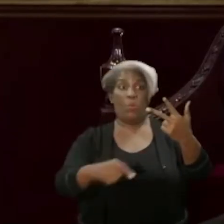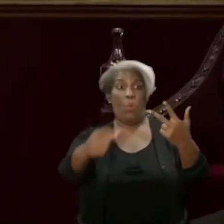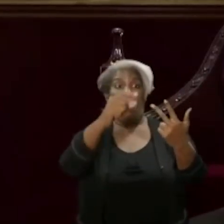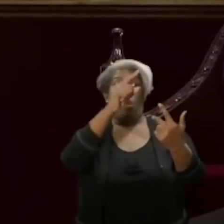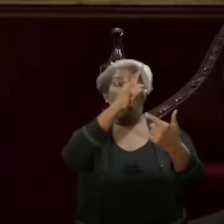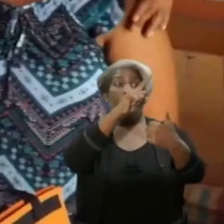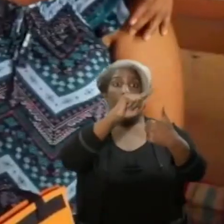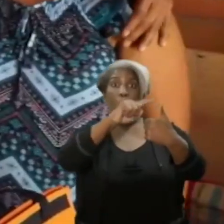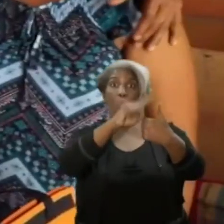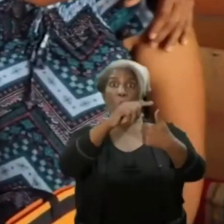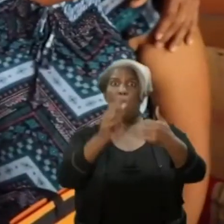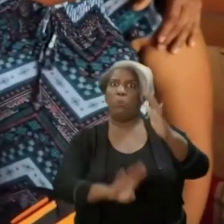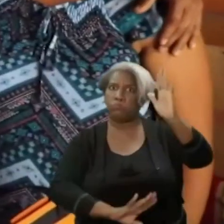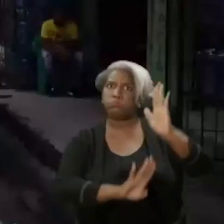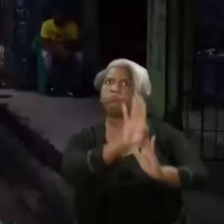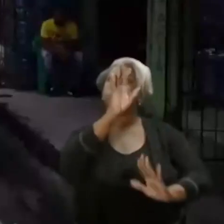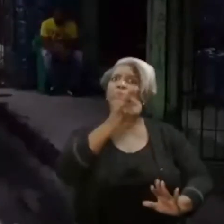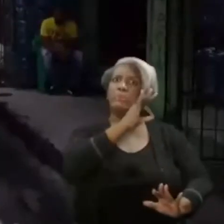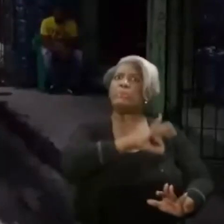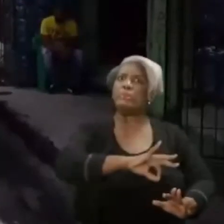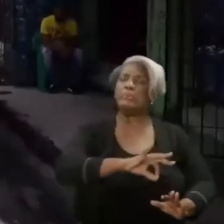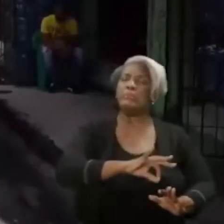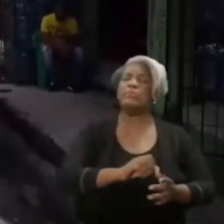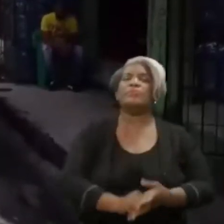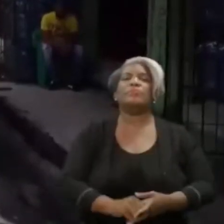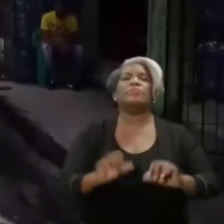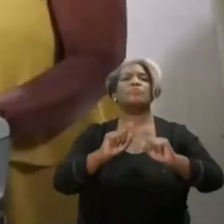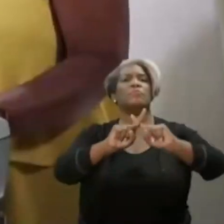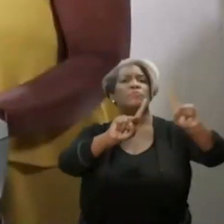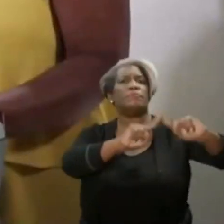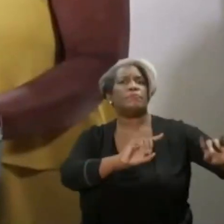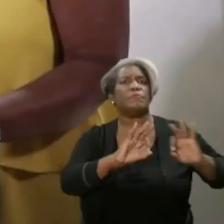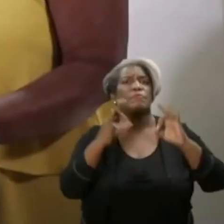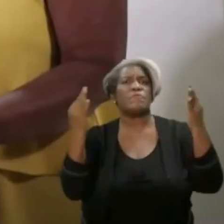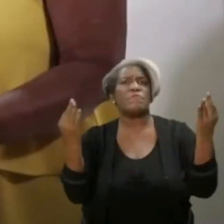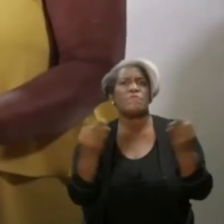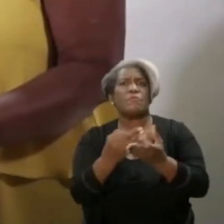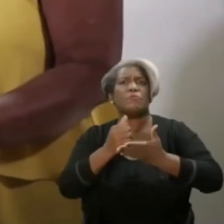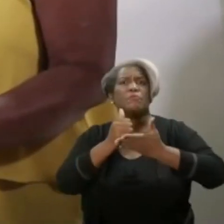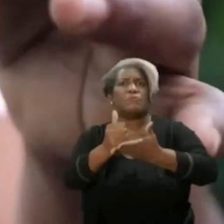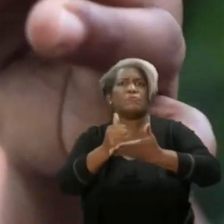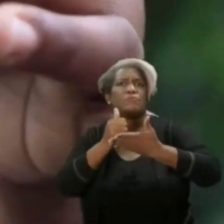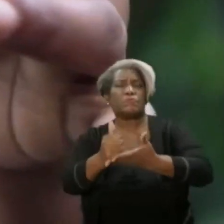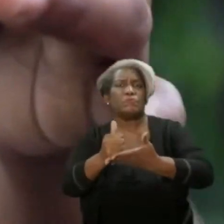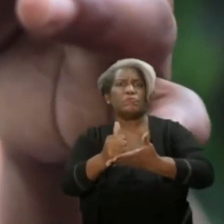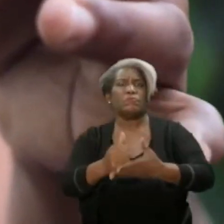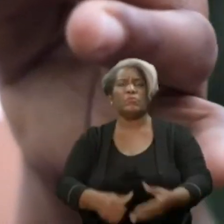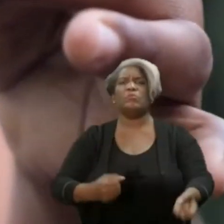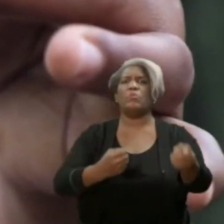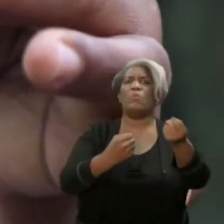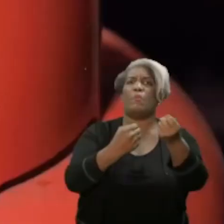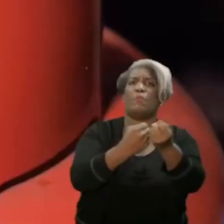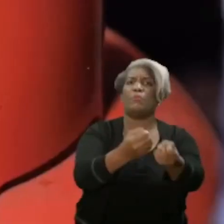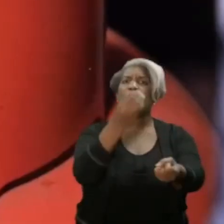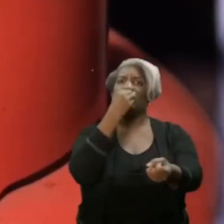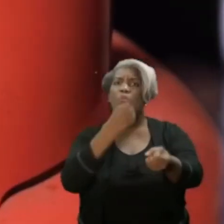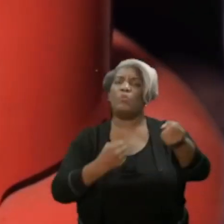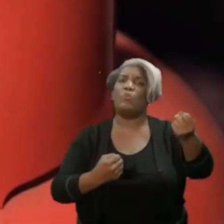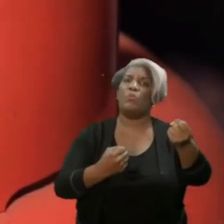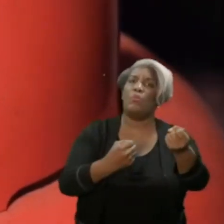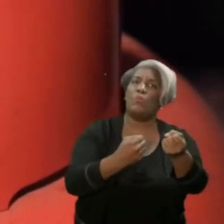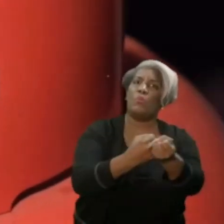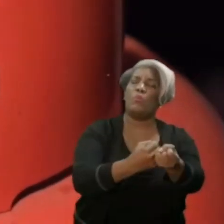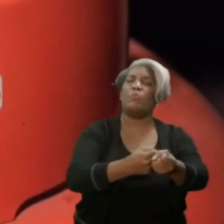familias recibieron aportes a través de transferencias condicionadas y no condicionadas, como los bonos Alimentate, Bono Gas, Hogar, Bono